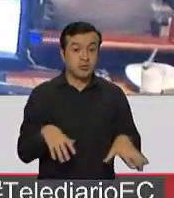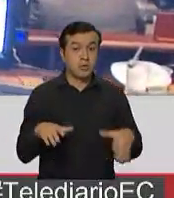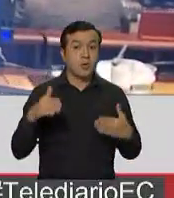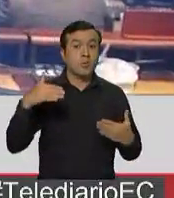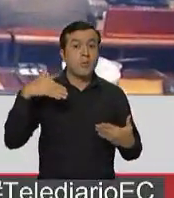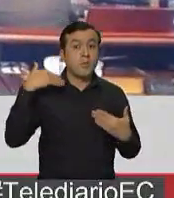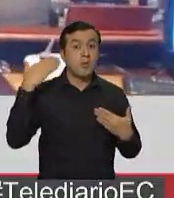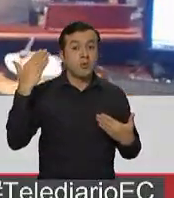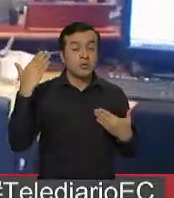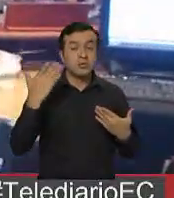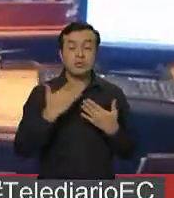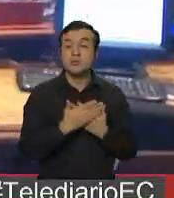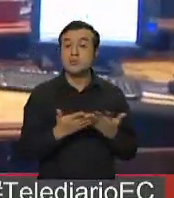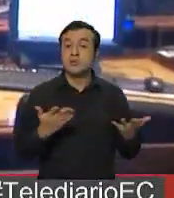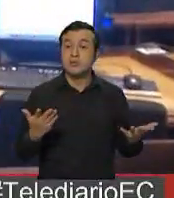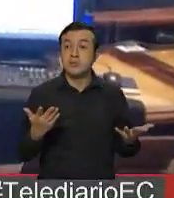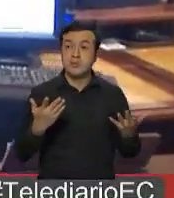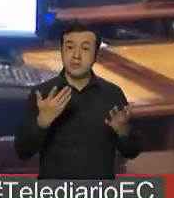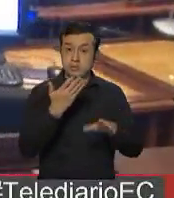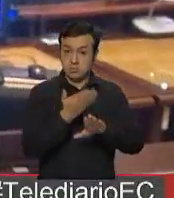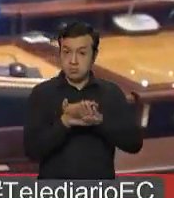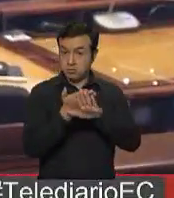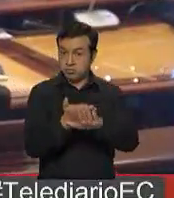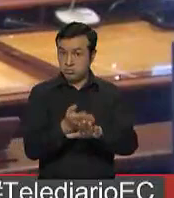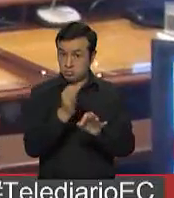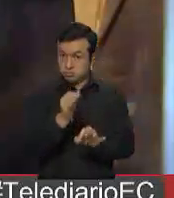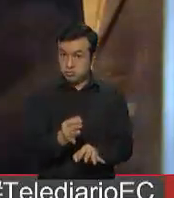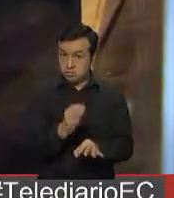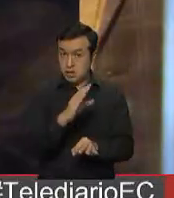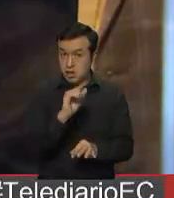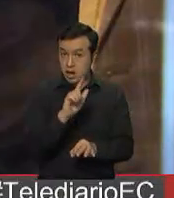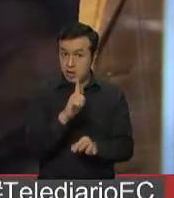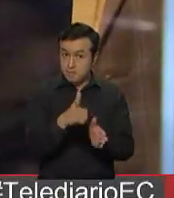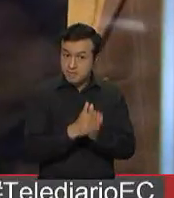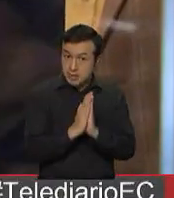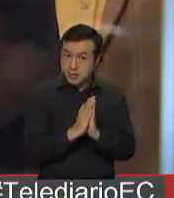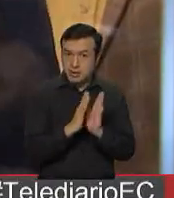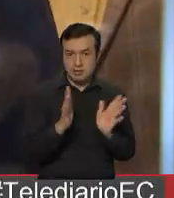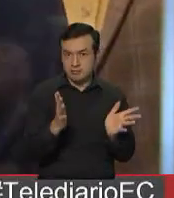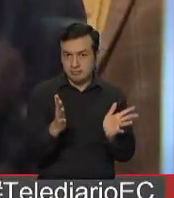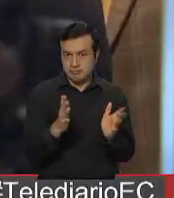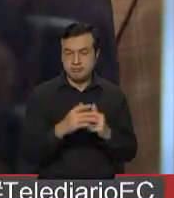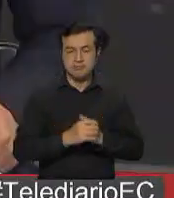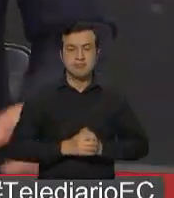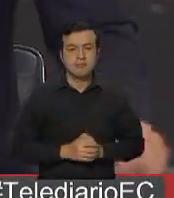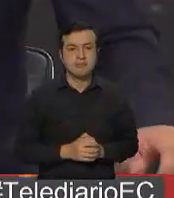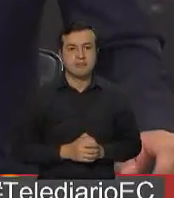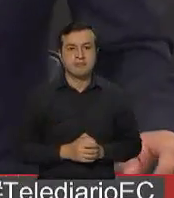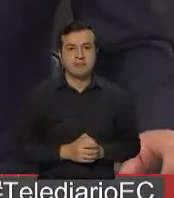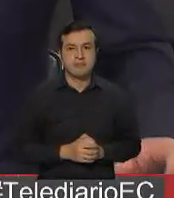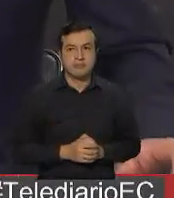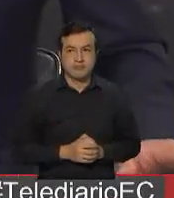de carácter formal no han sido presentadas ante el CAL. Eduardo Córdoba, Ecuador TV.